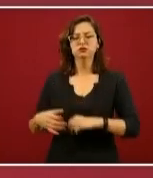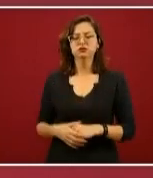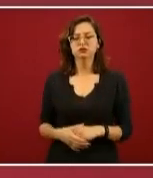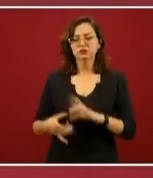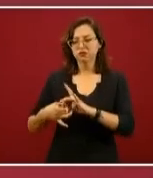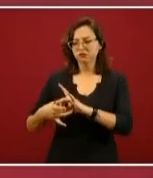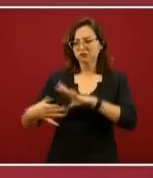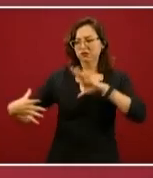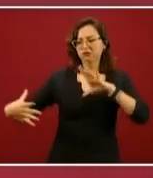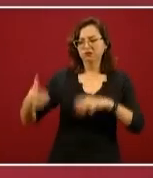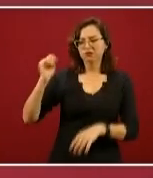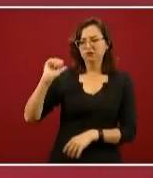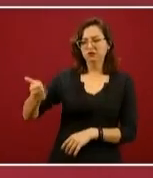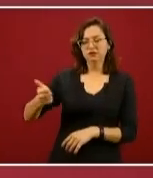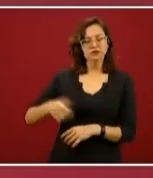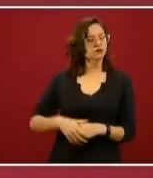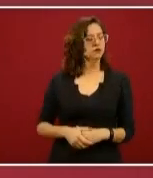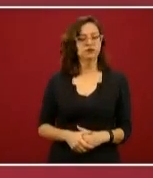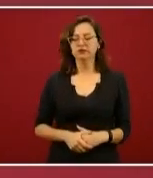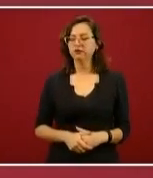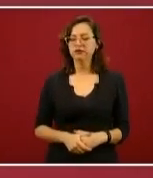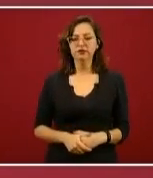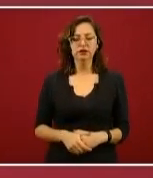del pueblo.